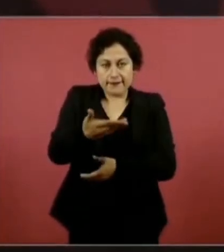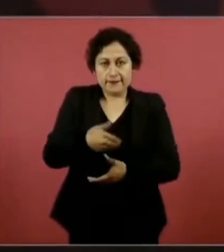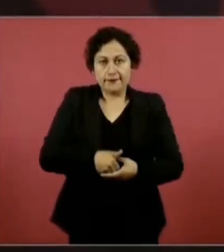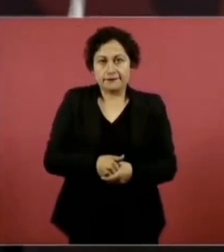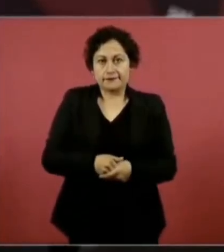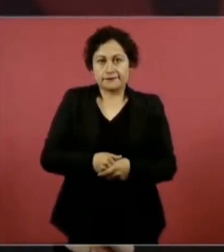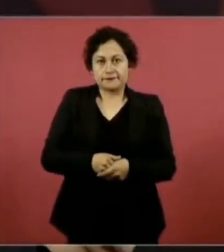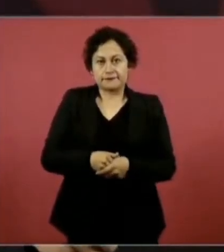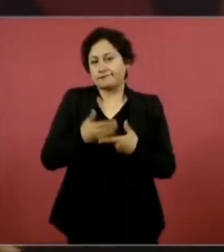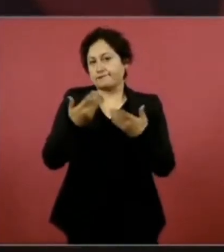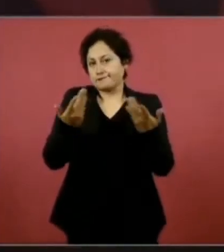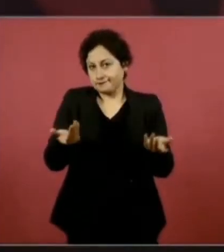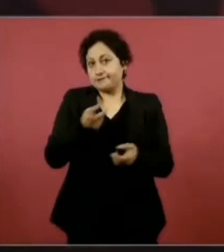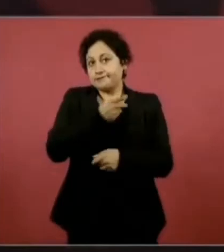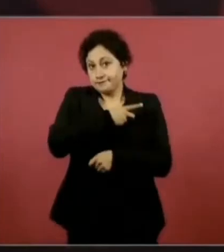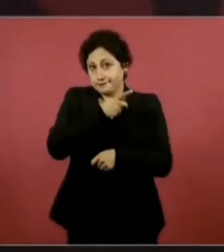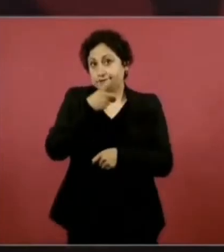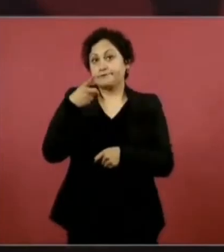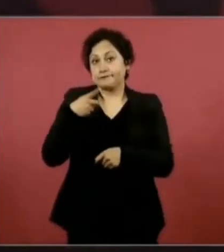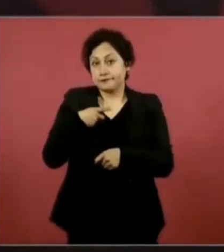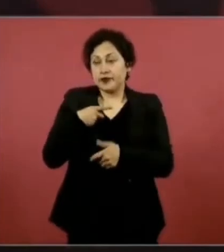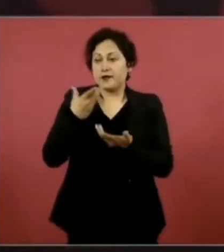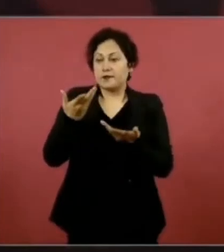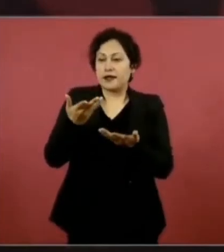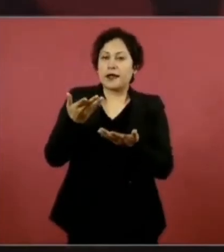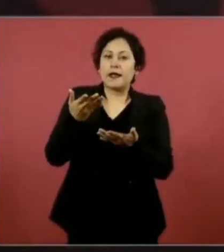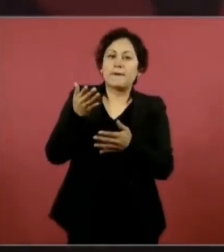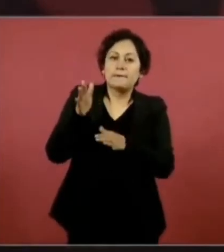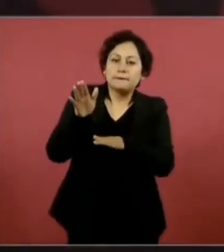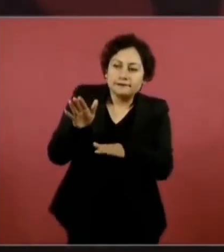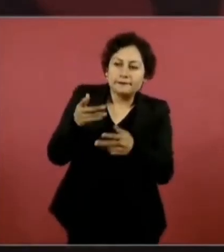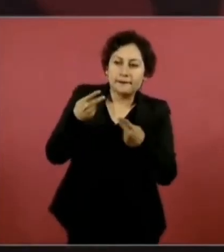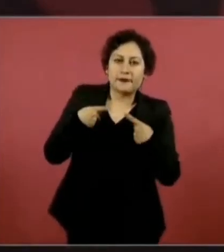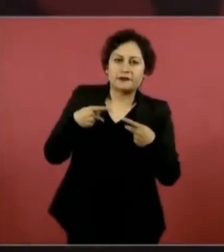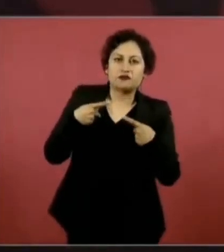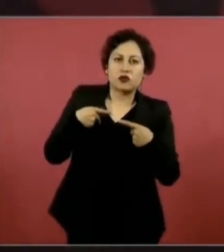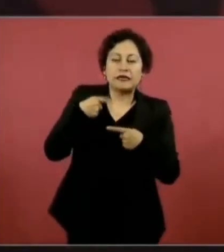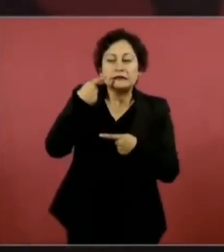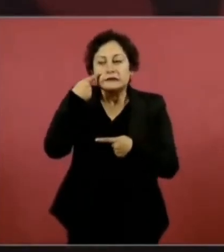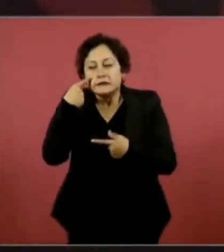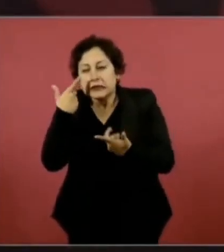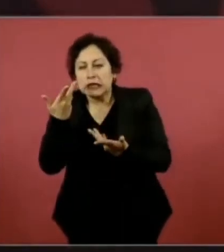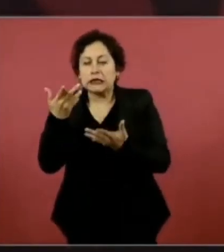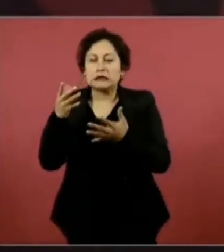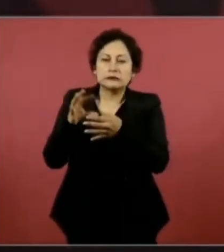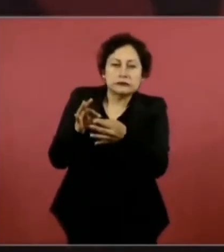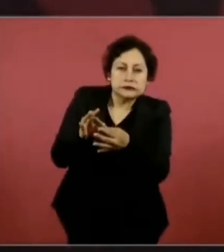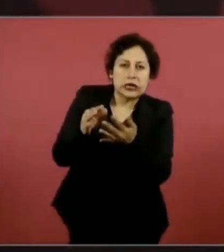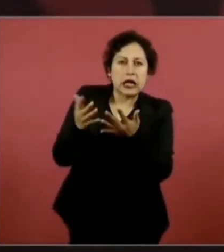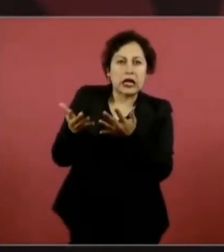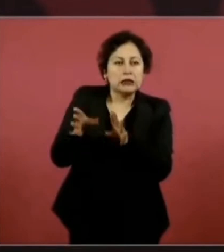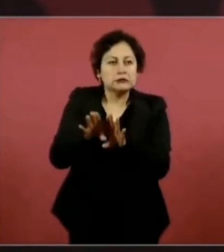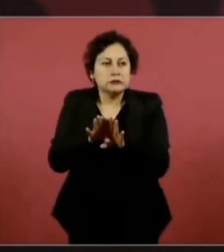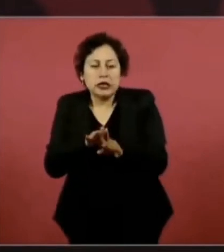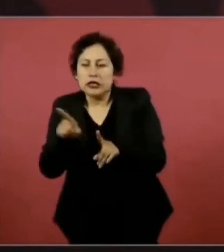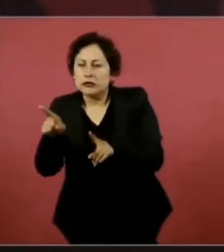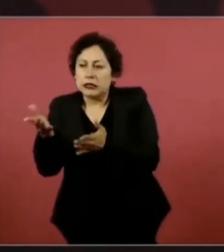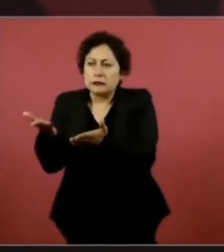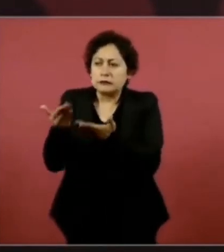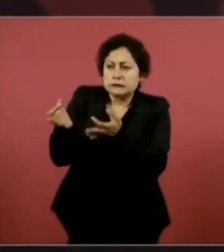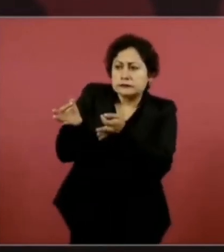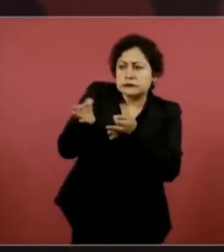y tienen que tratar bien a la gente. Esa es la democracia.